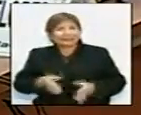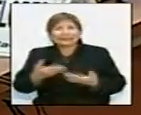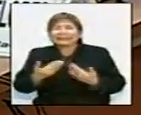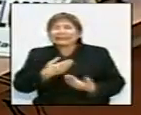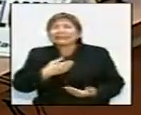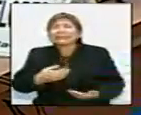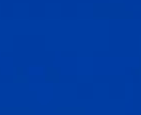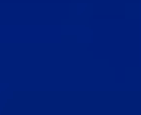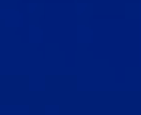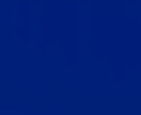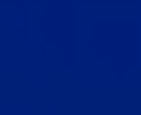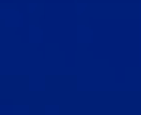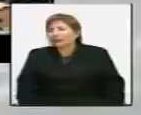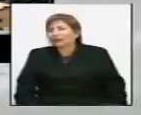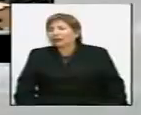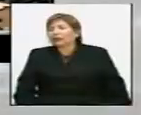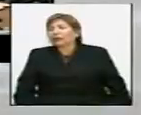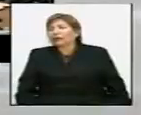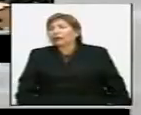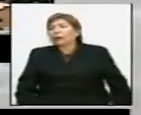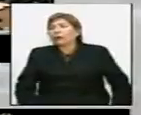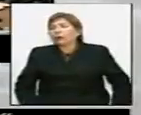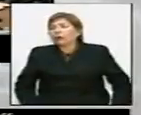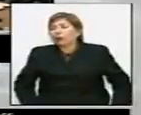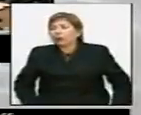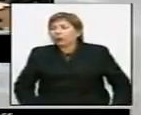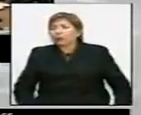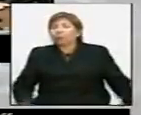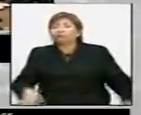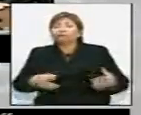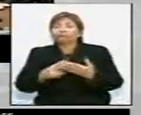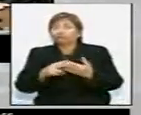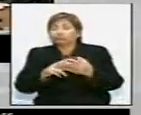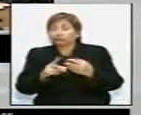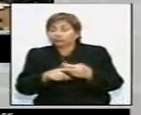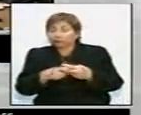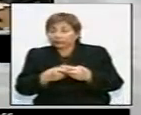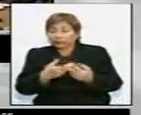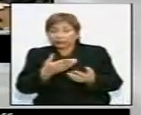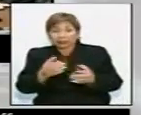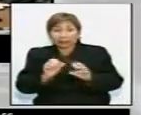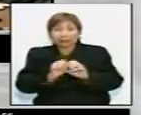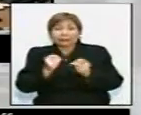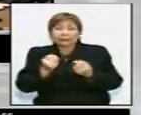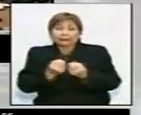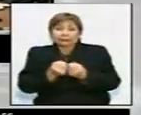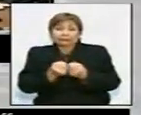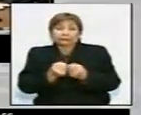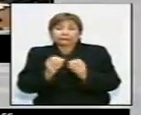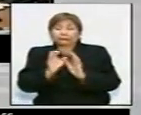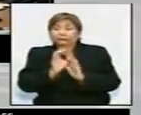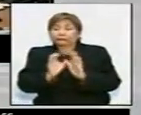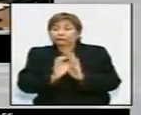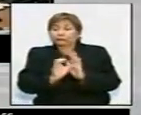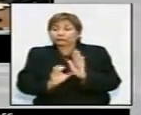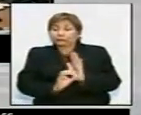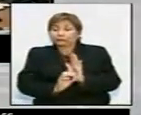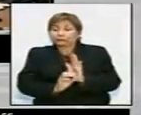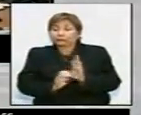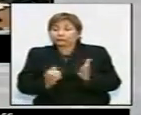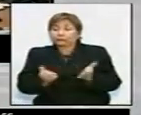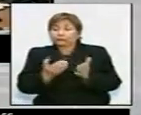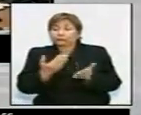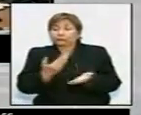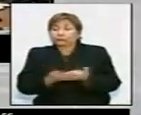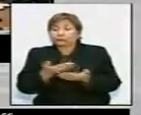qué nosotros... Bien, interrumpimos entonces, se da inicio a esta hora la sesión de la Comisión de Constitución, en donde